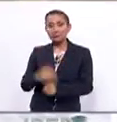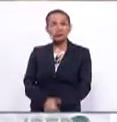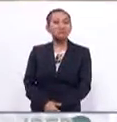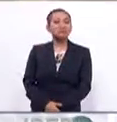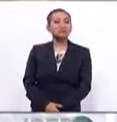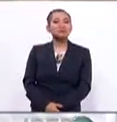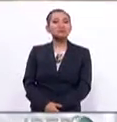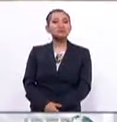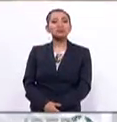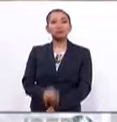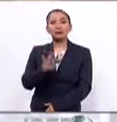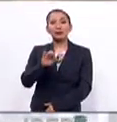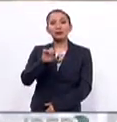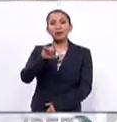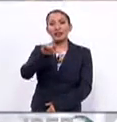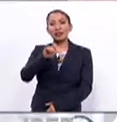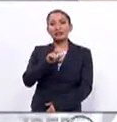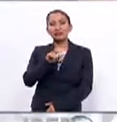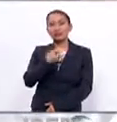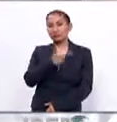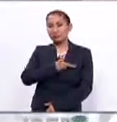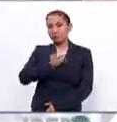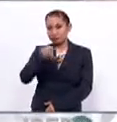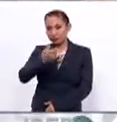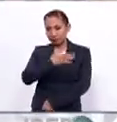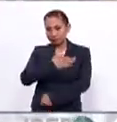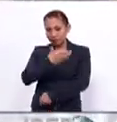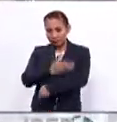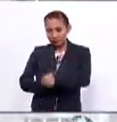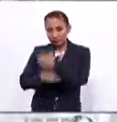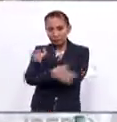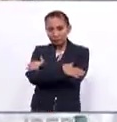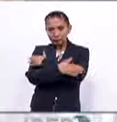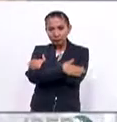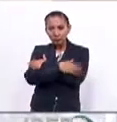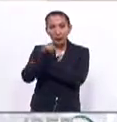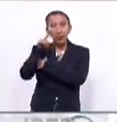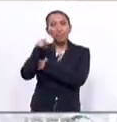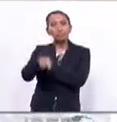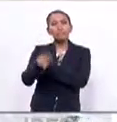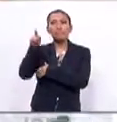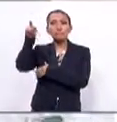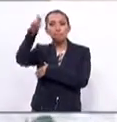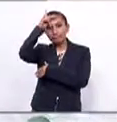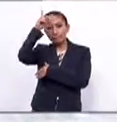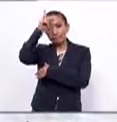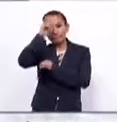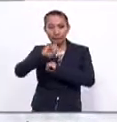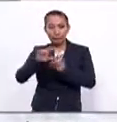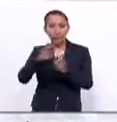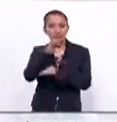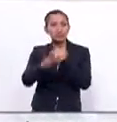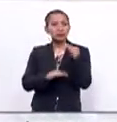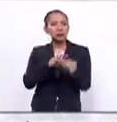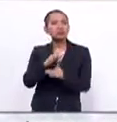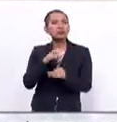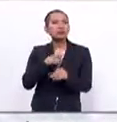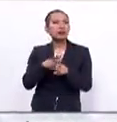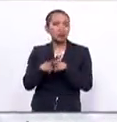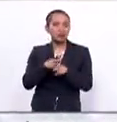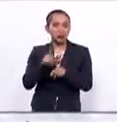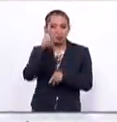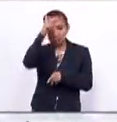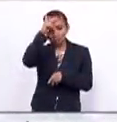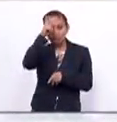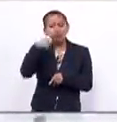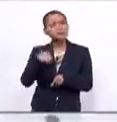pasado. Félix, me da mucho gusto saludarte, muy buenas tardes, un fuerte abrazo a ti, hasta Perú y por supuesto a todos nuestros hermanos